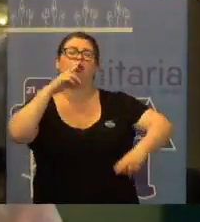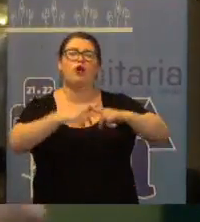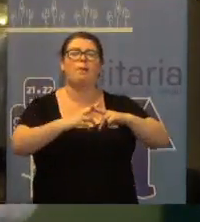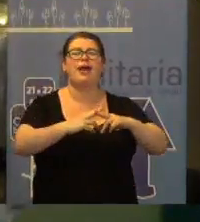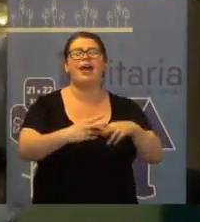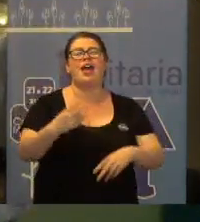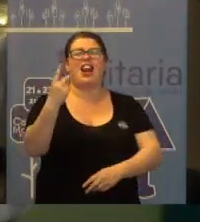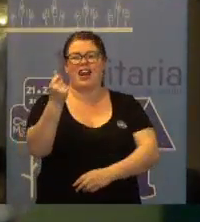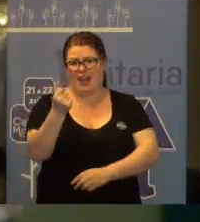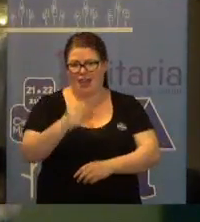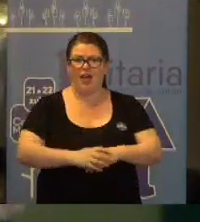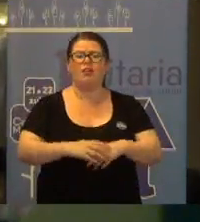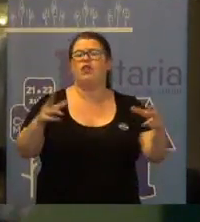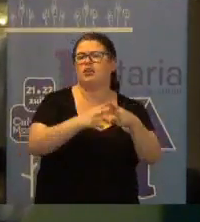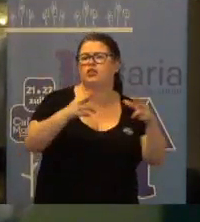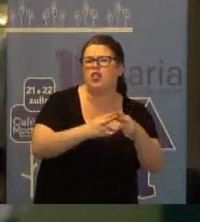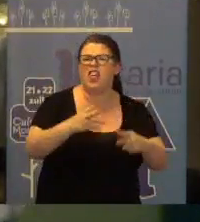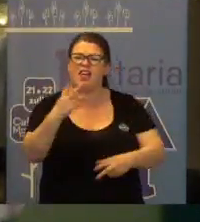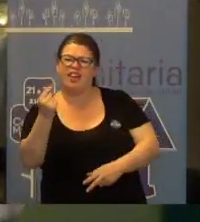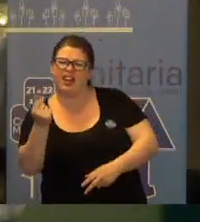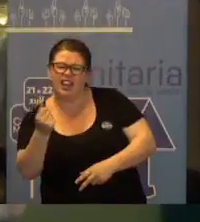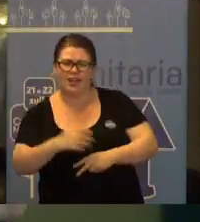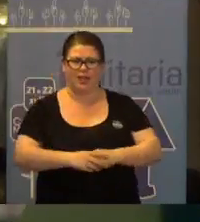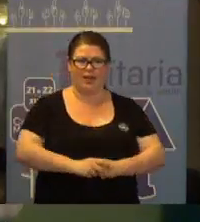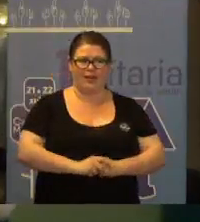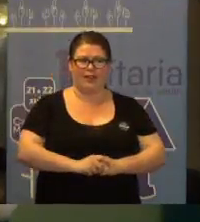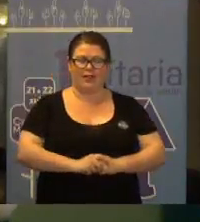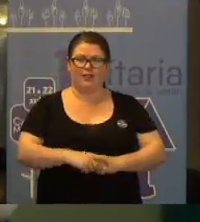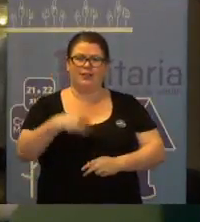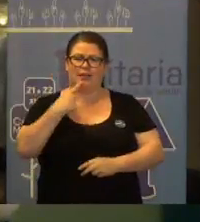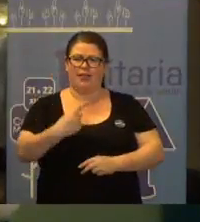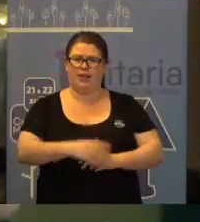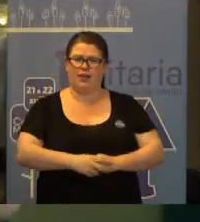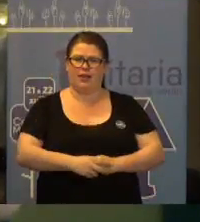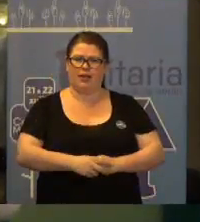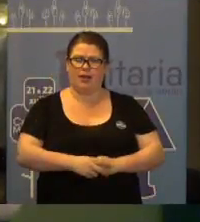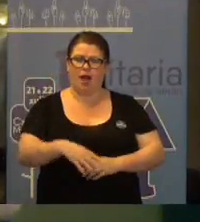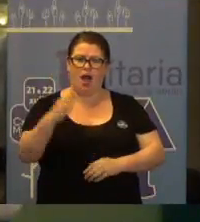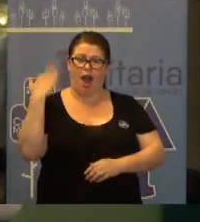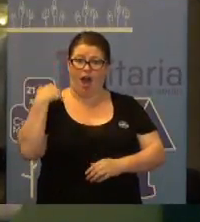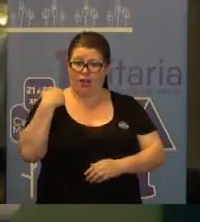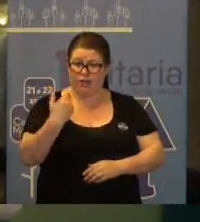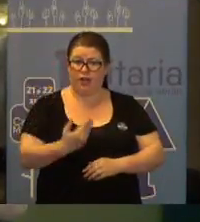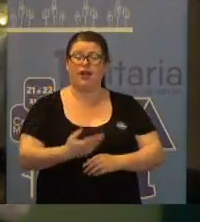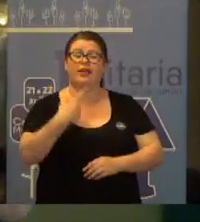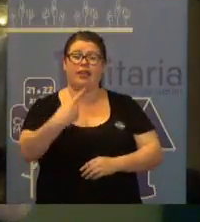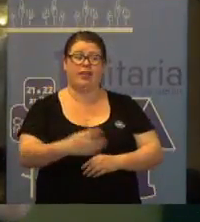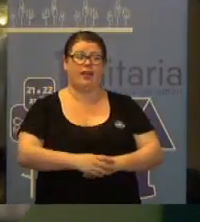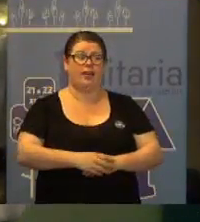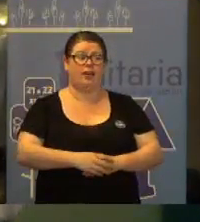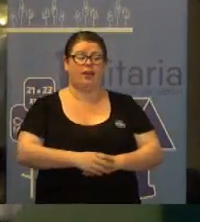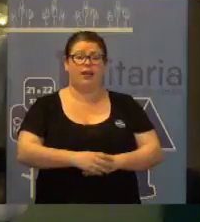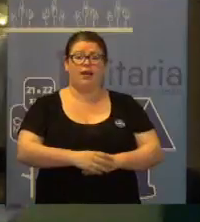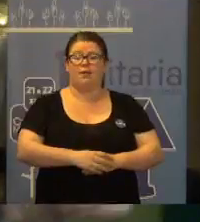liquidez. Vivimos nunha sociedade líquida. Decía Joana Mortagua onte, winter is coming,